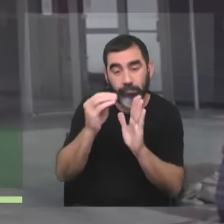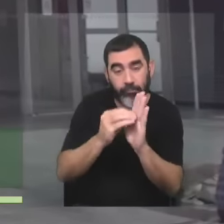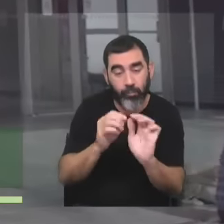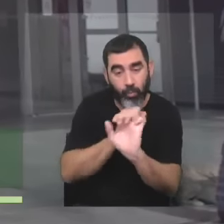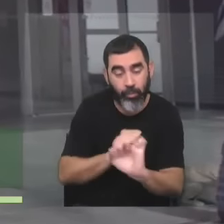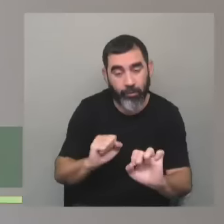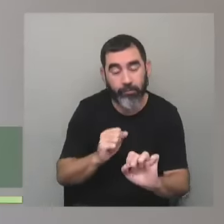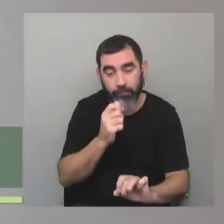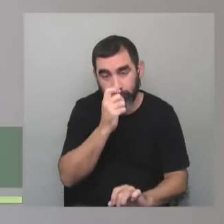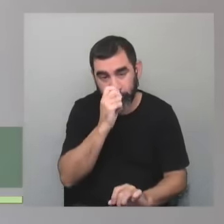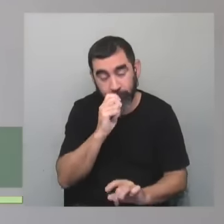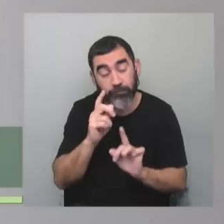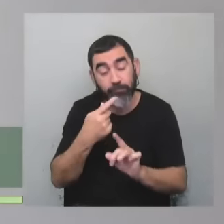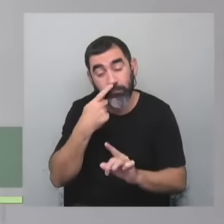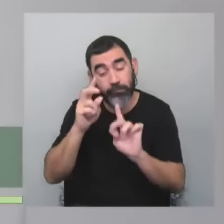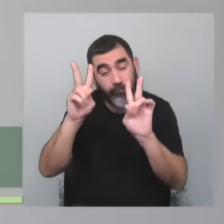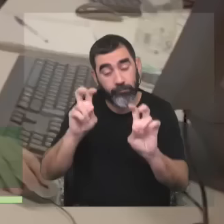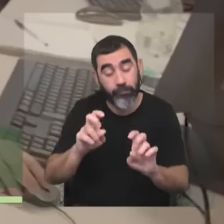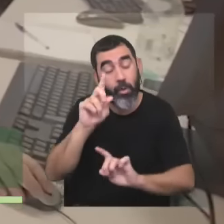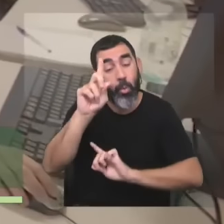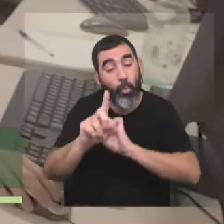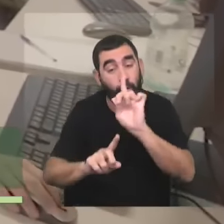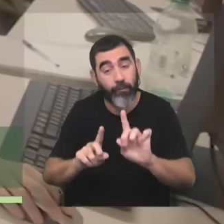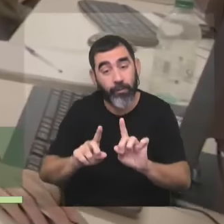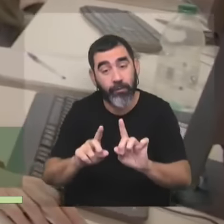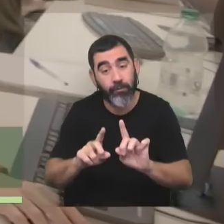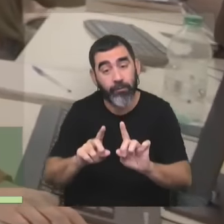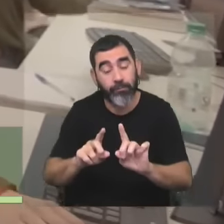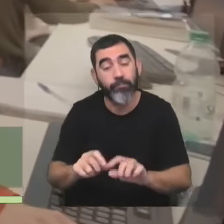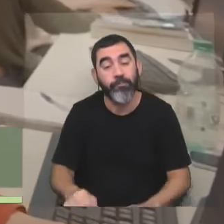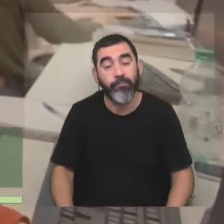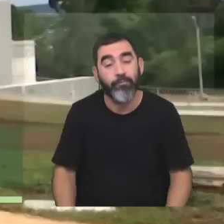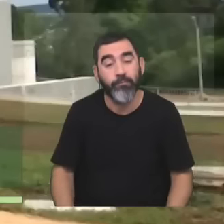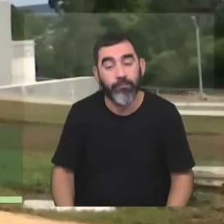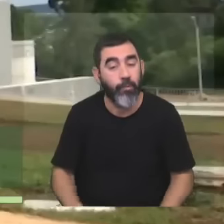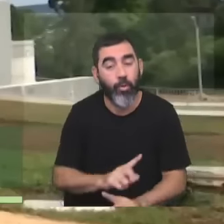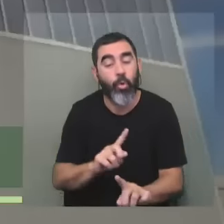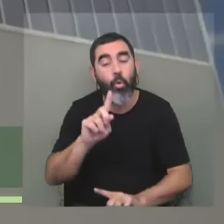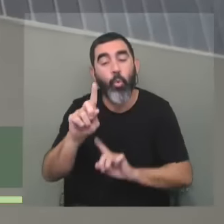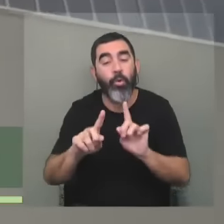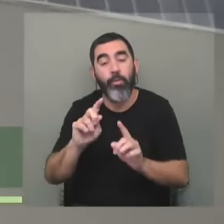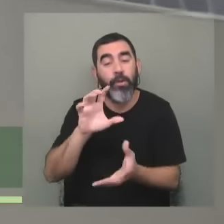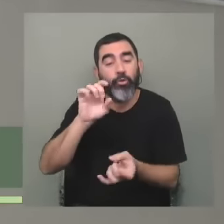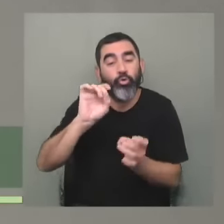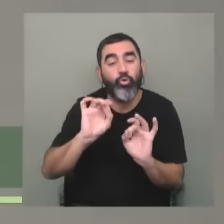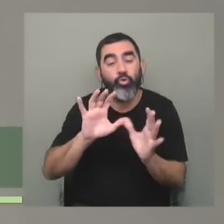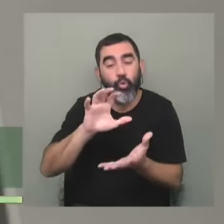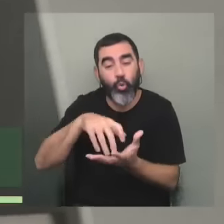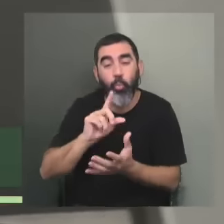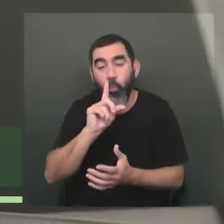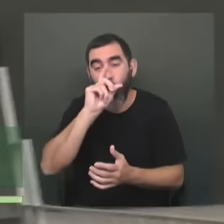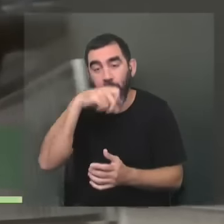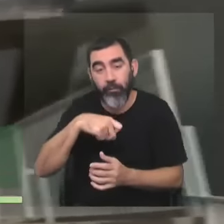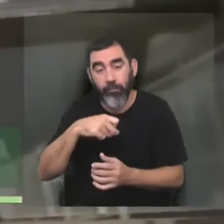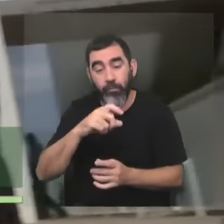acá quiero señalar algo interesante que es que esta Universidad con todas sus características ya no es una universidad radicada fundamentalmente montevo